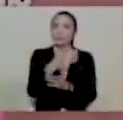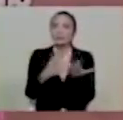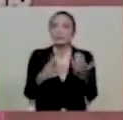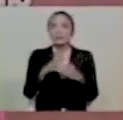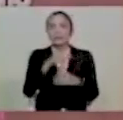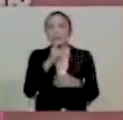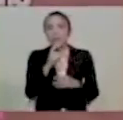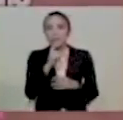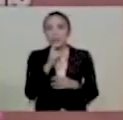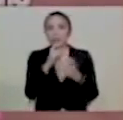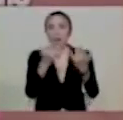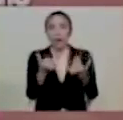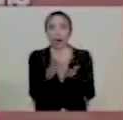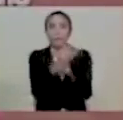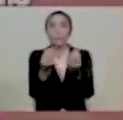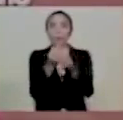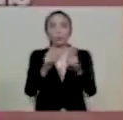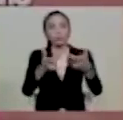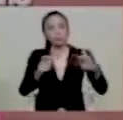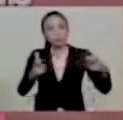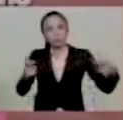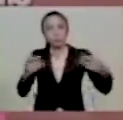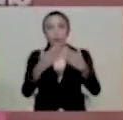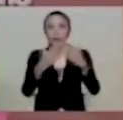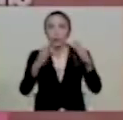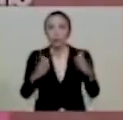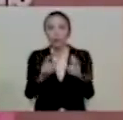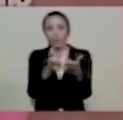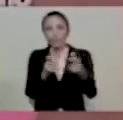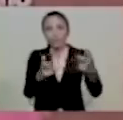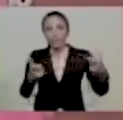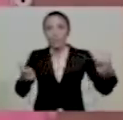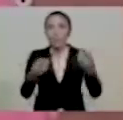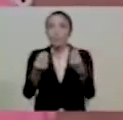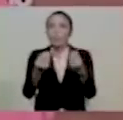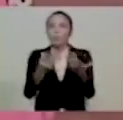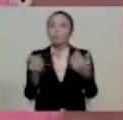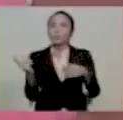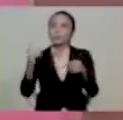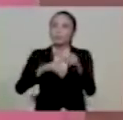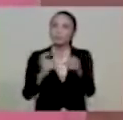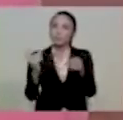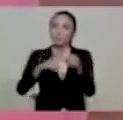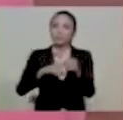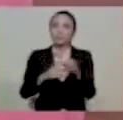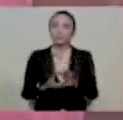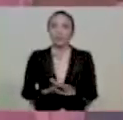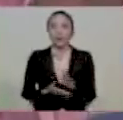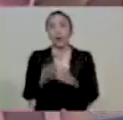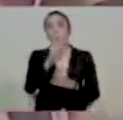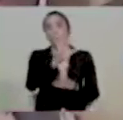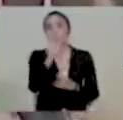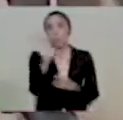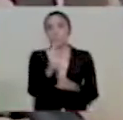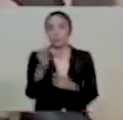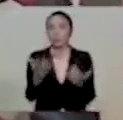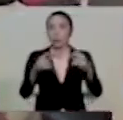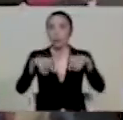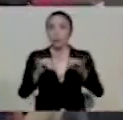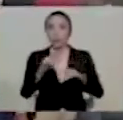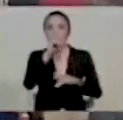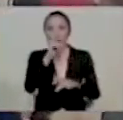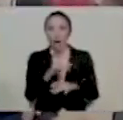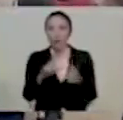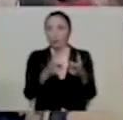casi un 4% aumentó el número de bachilleres de la República Bolivariana de Venezuela en el año 2018. Eso es